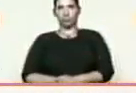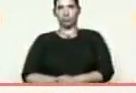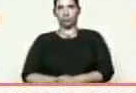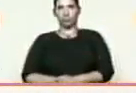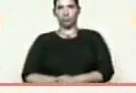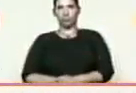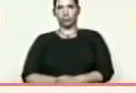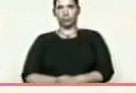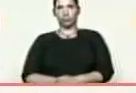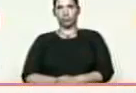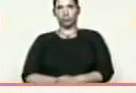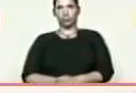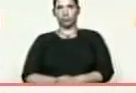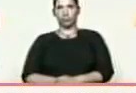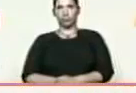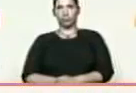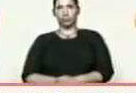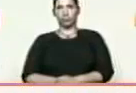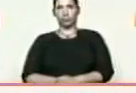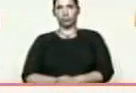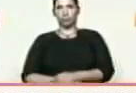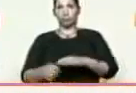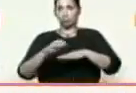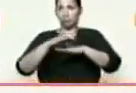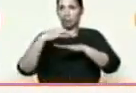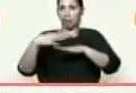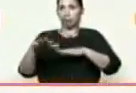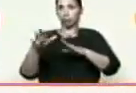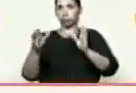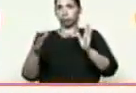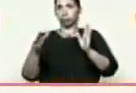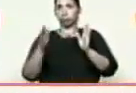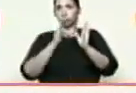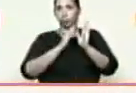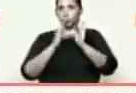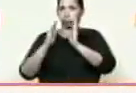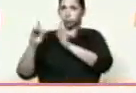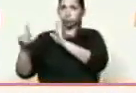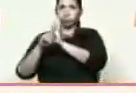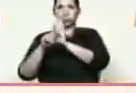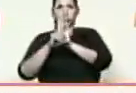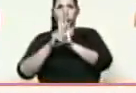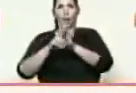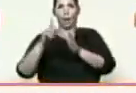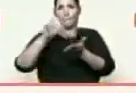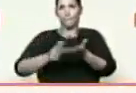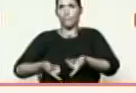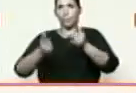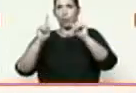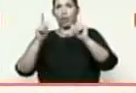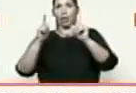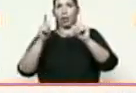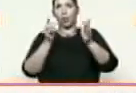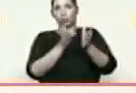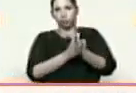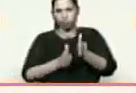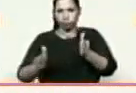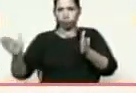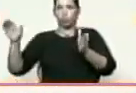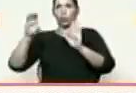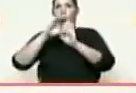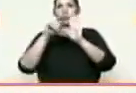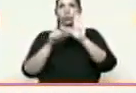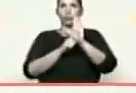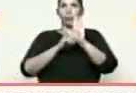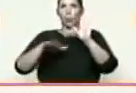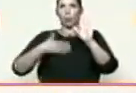Podemos dejar parte de la legislación, porque con lo que nosotros aprobemos en la Constitución, podemos legislar posteriormente.